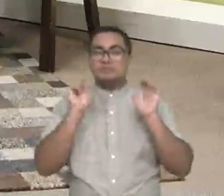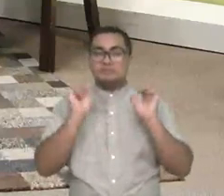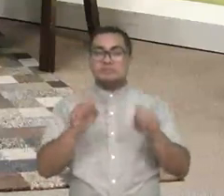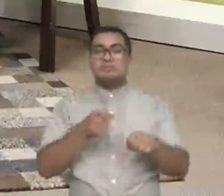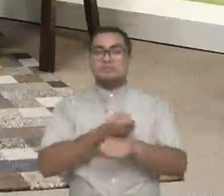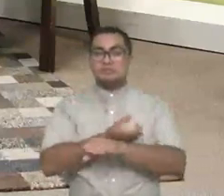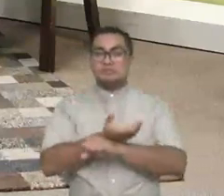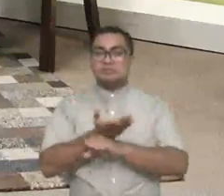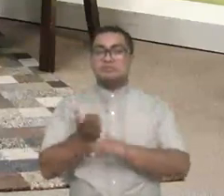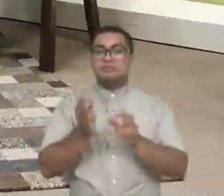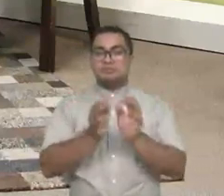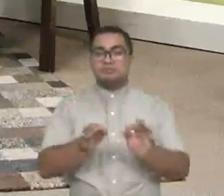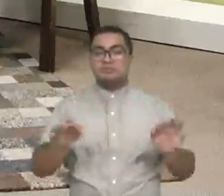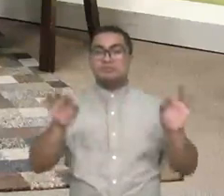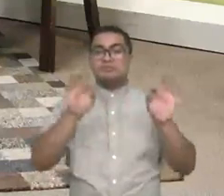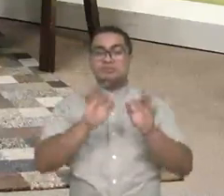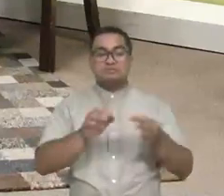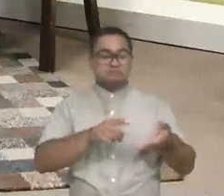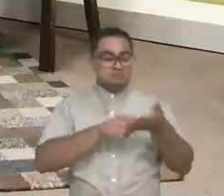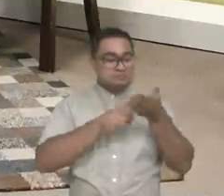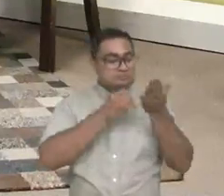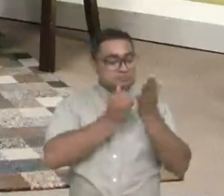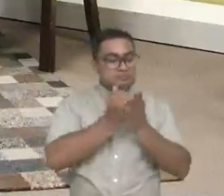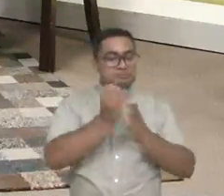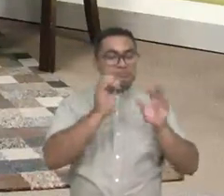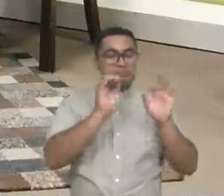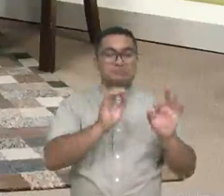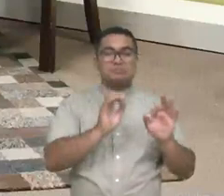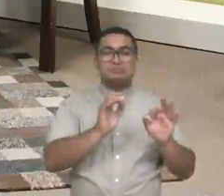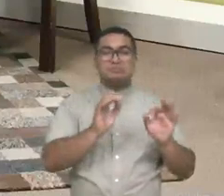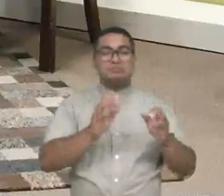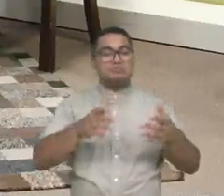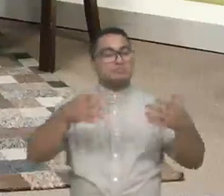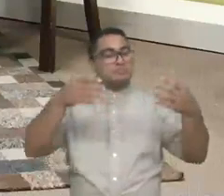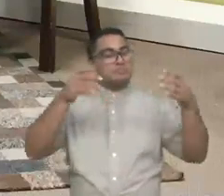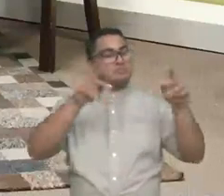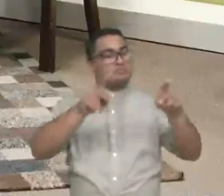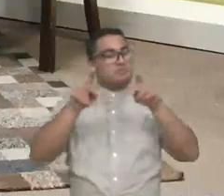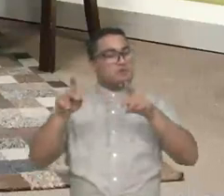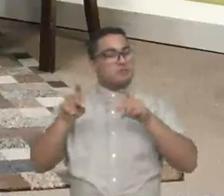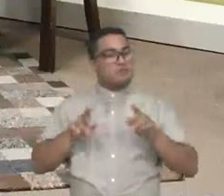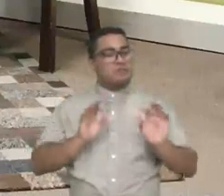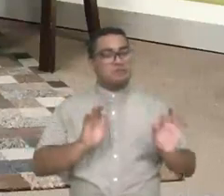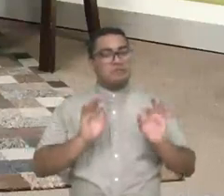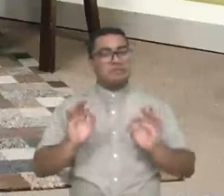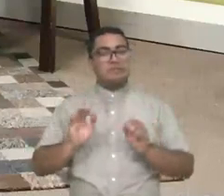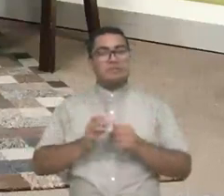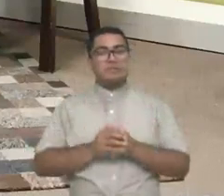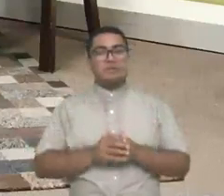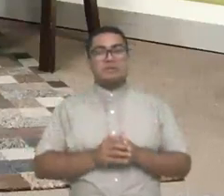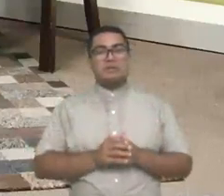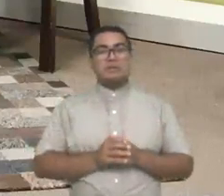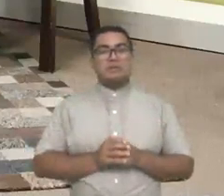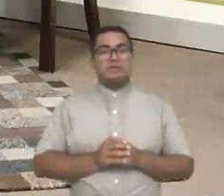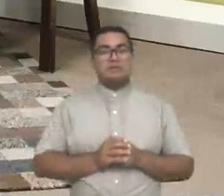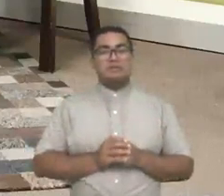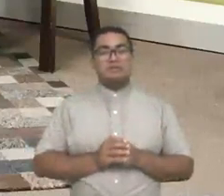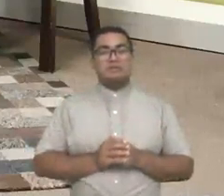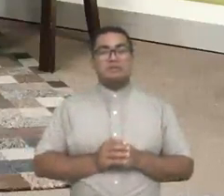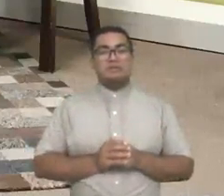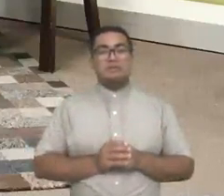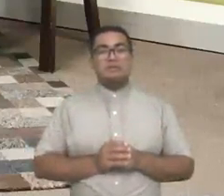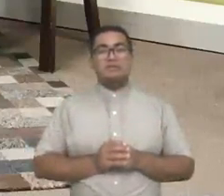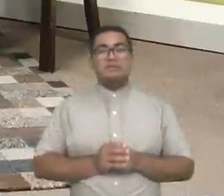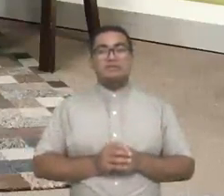es. Informarnos objetivamente, verazmente, para que eso nos dé seguridad y no alterar. No, porque fíjate que hay gente. Porque transmitimos esa alarma. Así es.